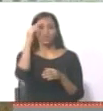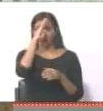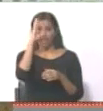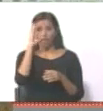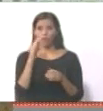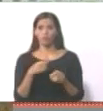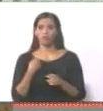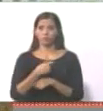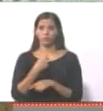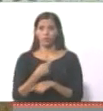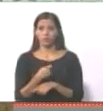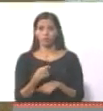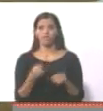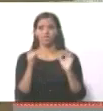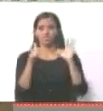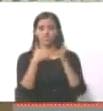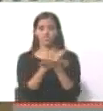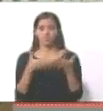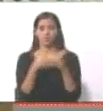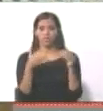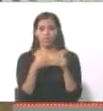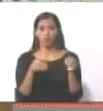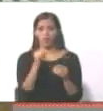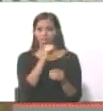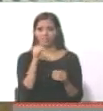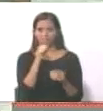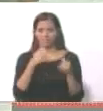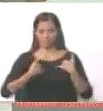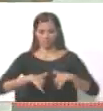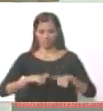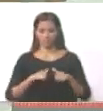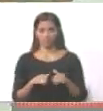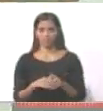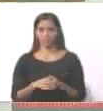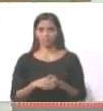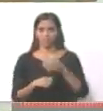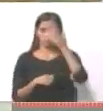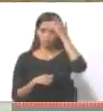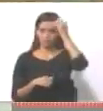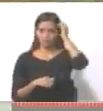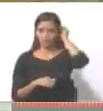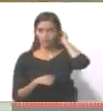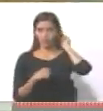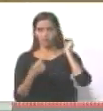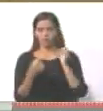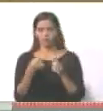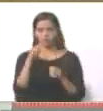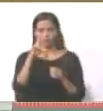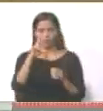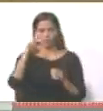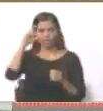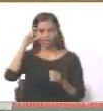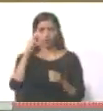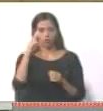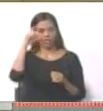de dólares en la boda de su hija con un cantante. Se corrió. Tuvo dos días, ¿verdad? Dos o tres días. Dos